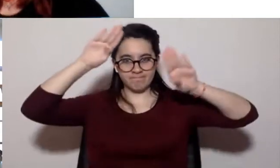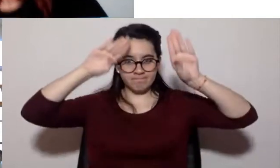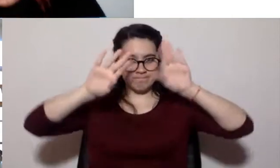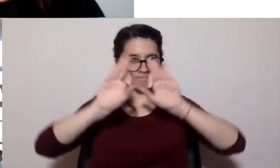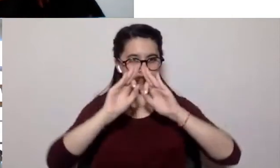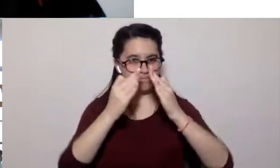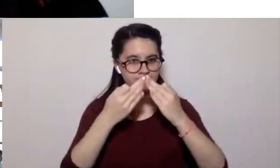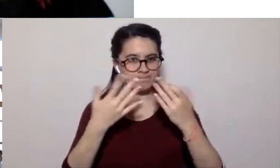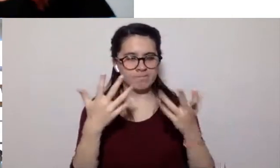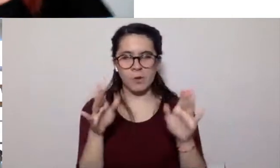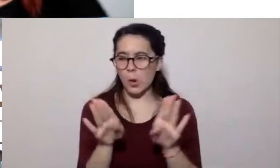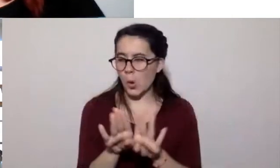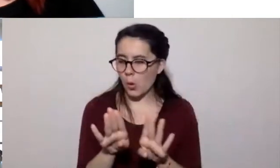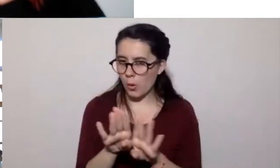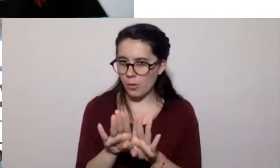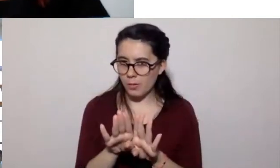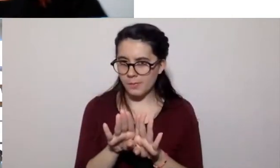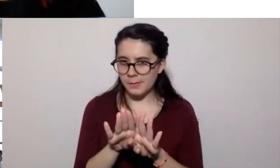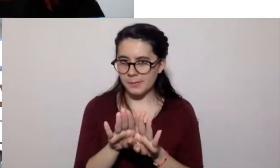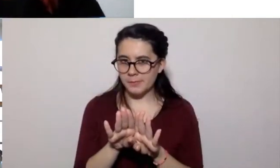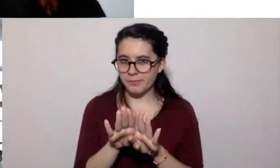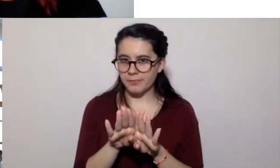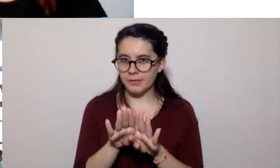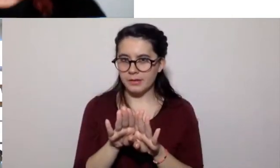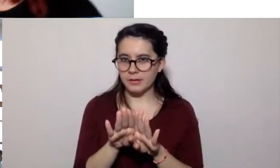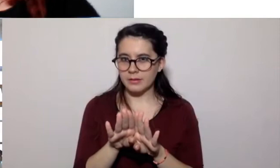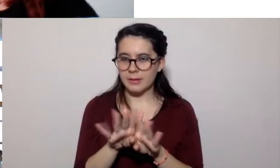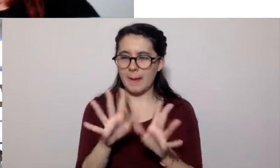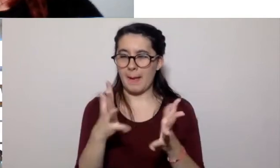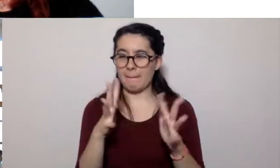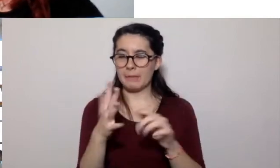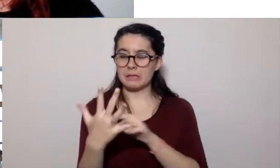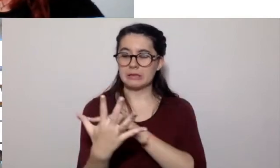hay como 5 pensamientos inútiles,